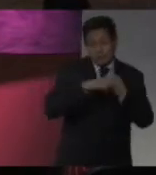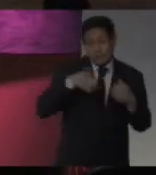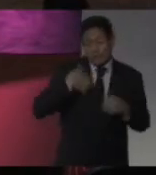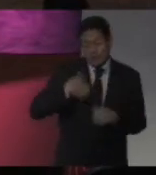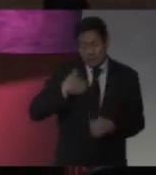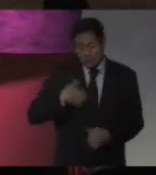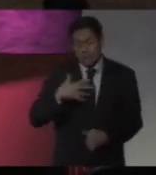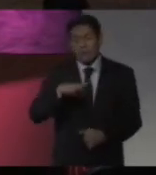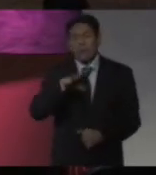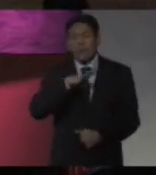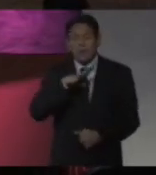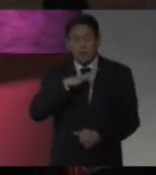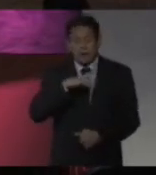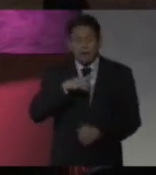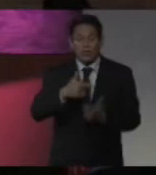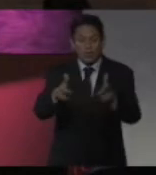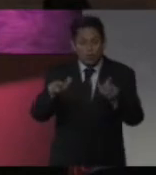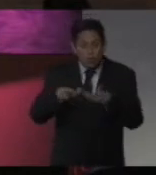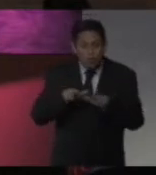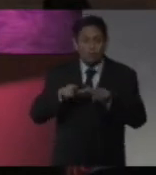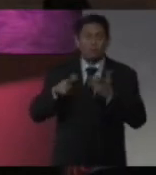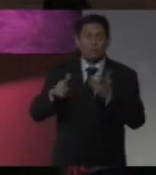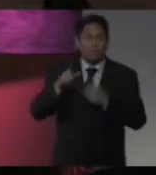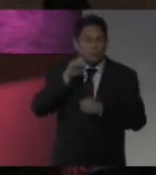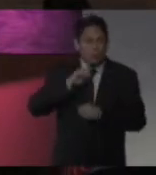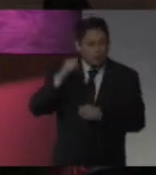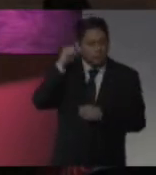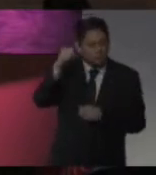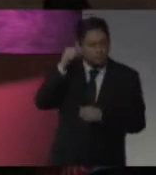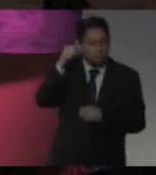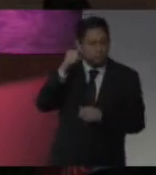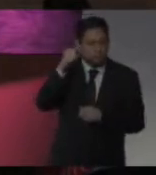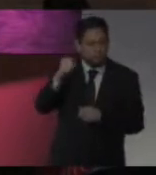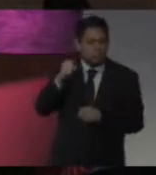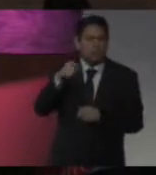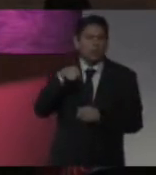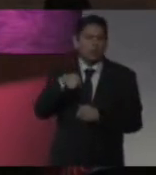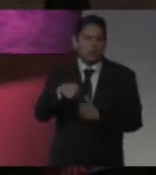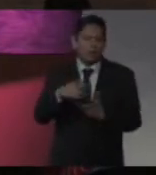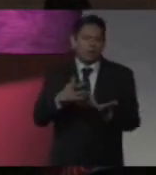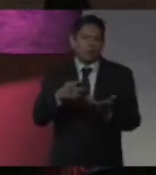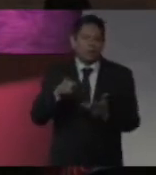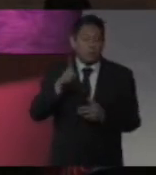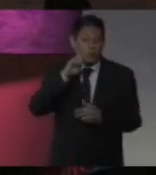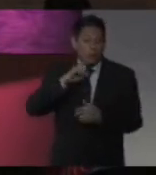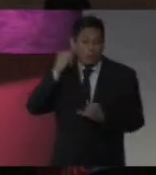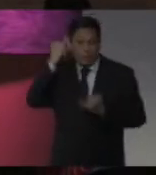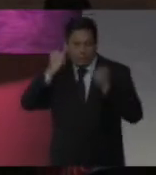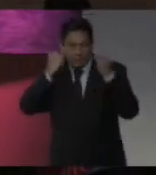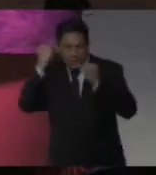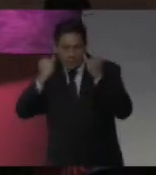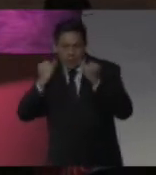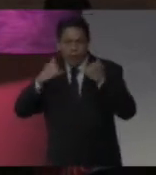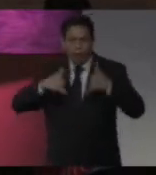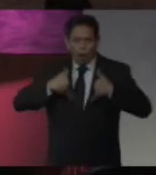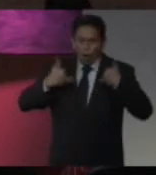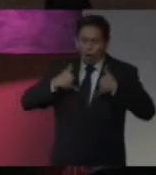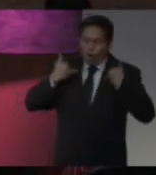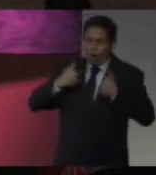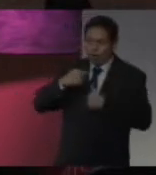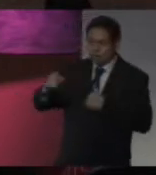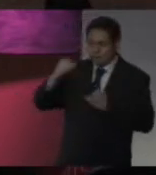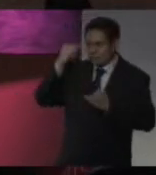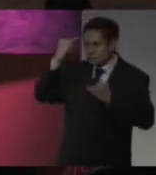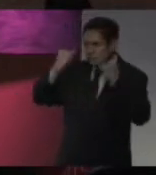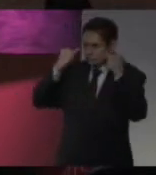ahora, un movimiento feminista donde se encuentran la genealogía del feminismo y las pibas, las jóvenes, que